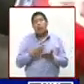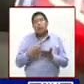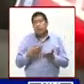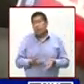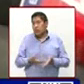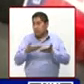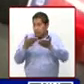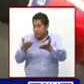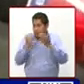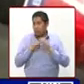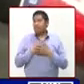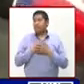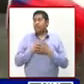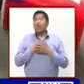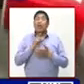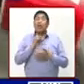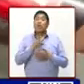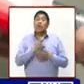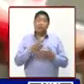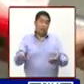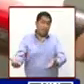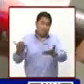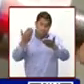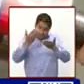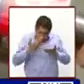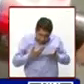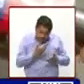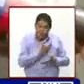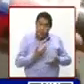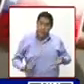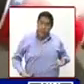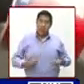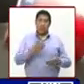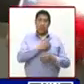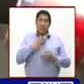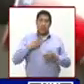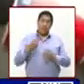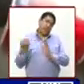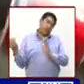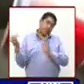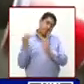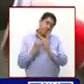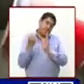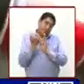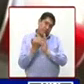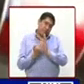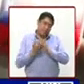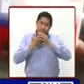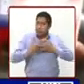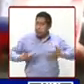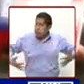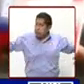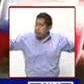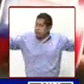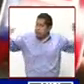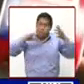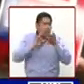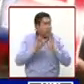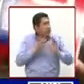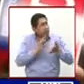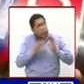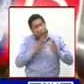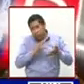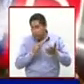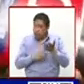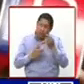y seguramente la presidencia de la Cámara de Diputados agendará esta para que pueda ser considerada en el pleno de la Cámara de Diputados. Dentro del